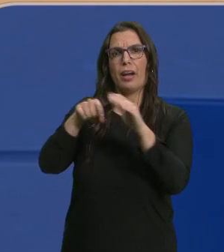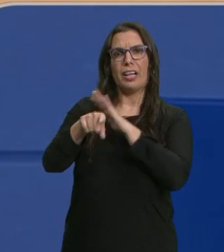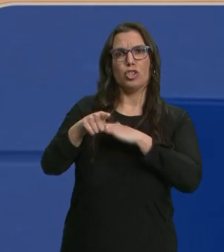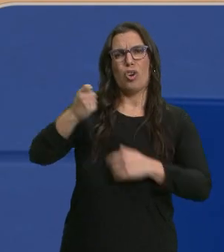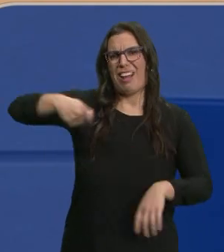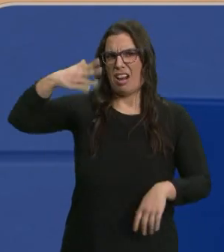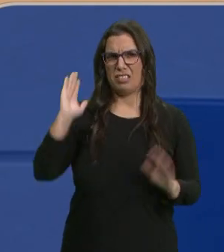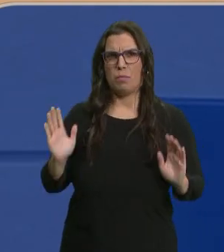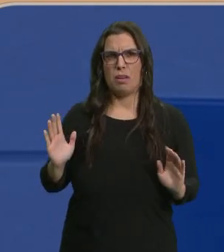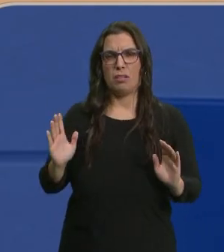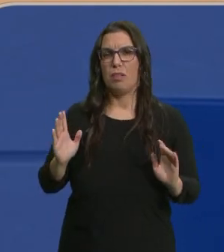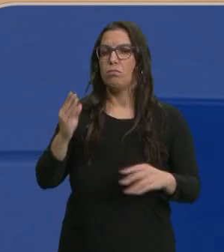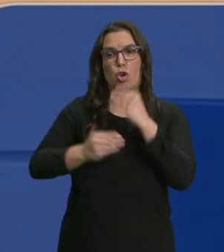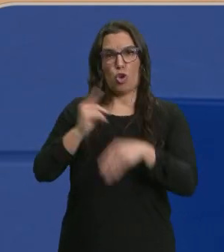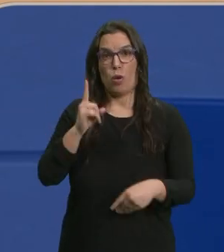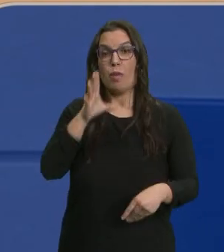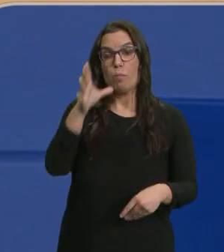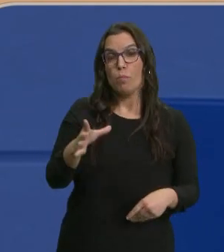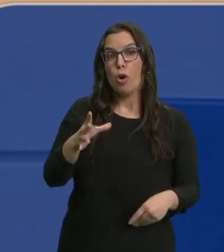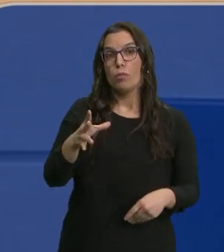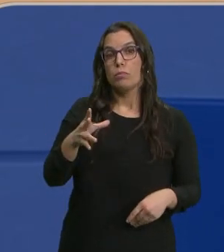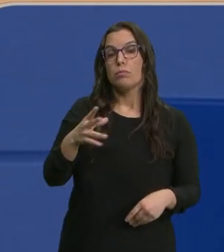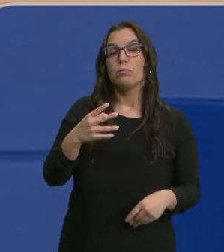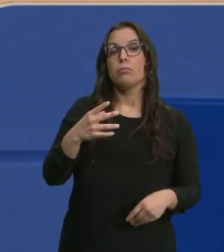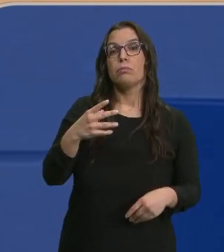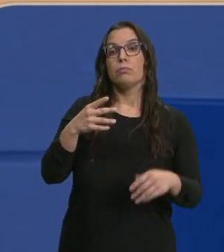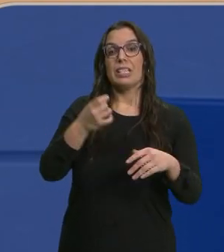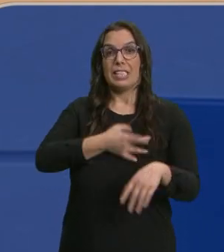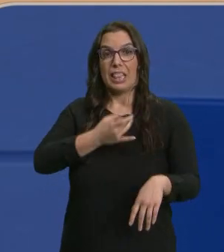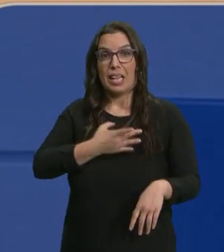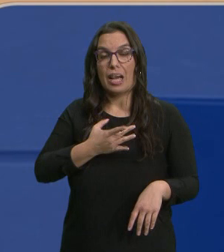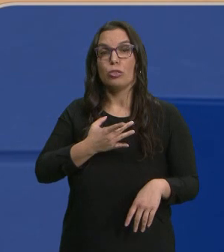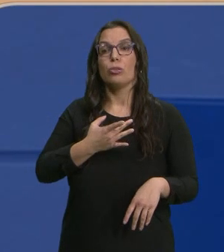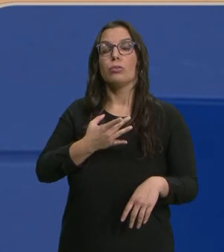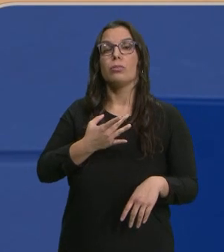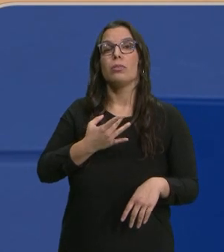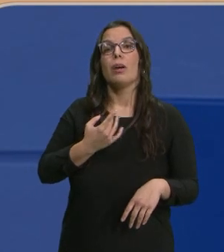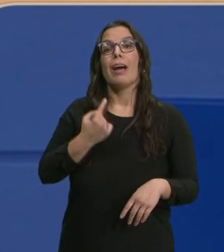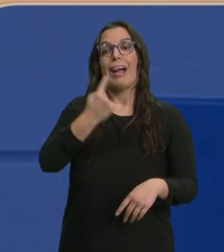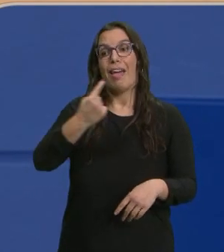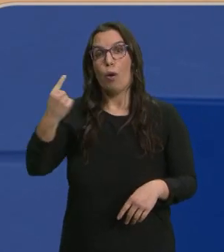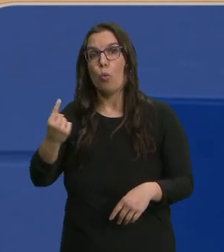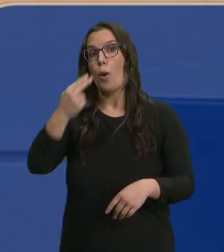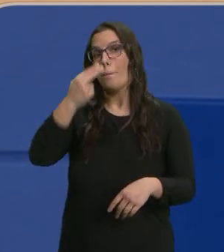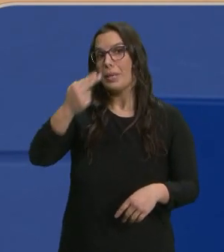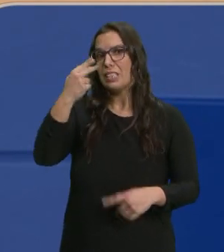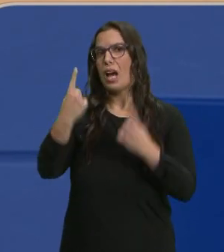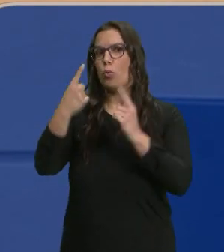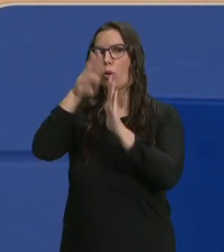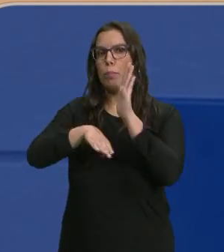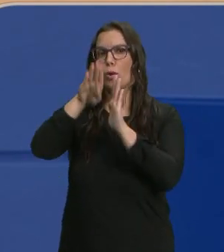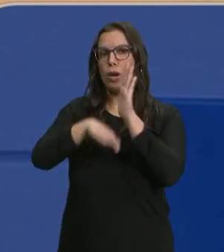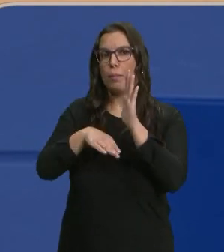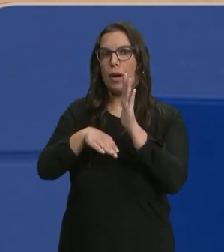caro, carísimo, puesto que el coste de cada visita de los sindicatos ha llegado a sobrepasar en algún programa